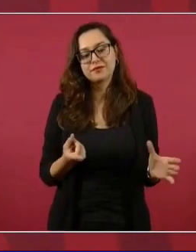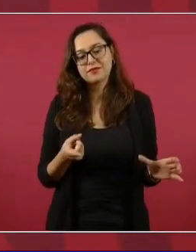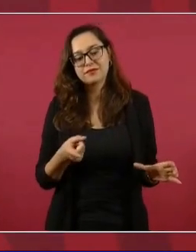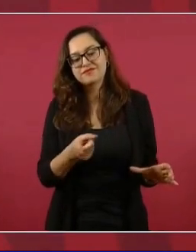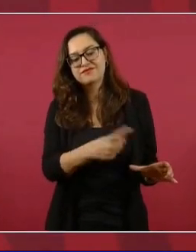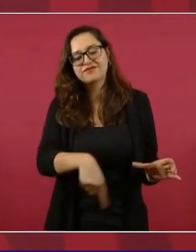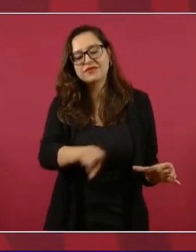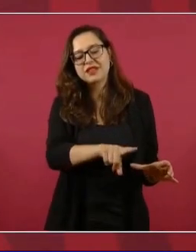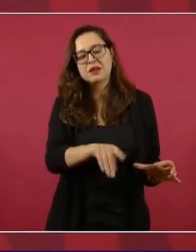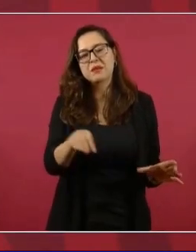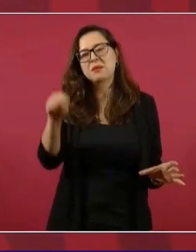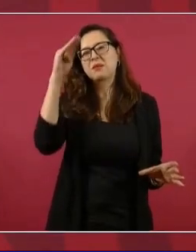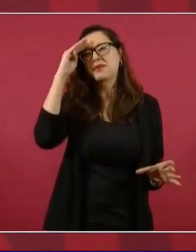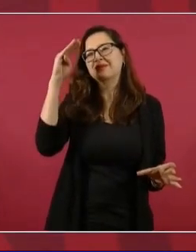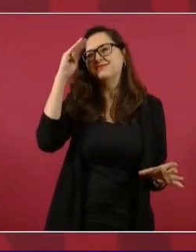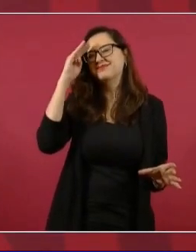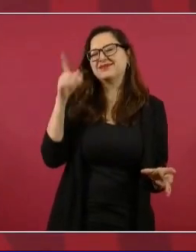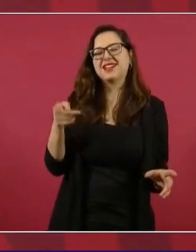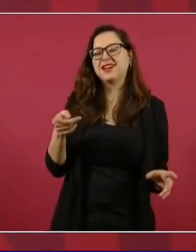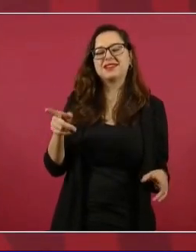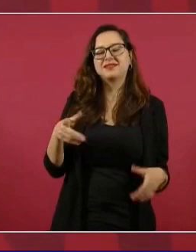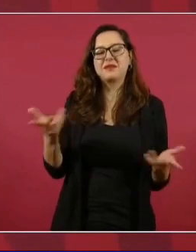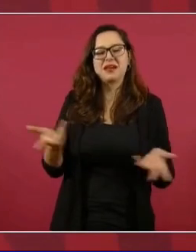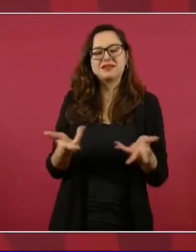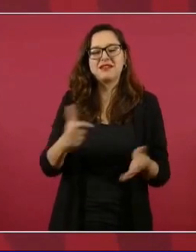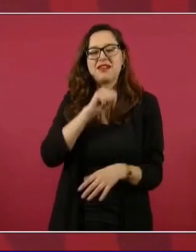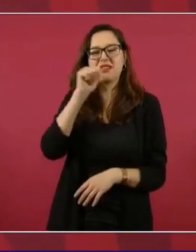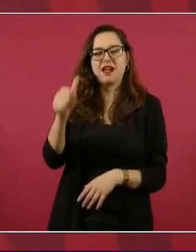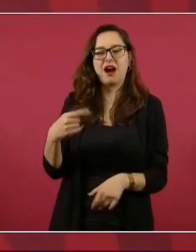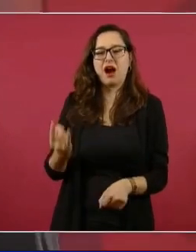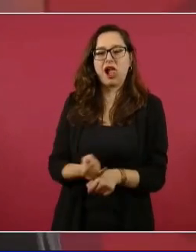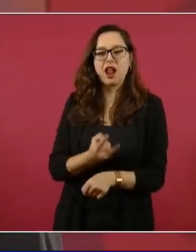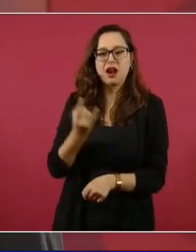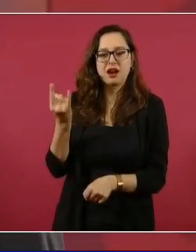estaban apostando a la impunidad.